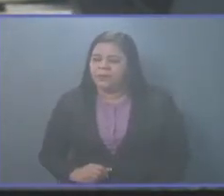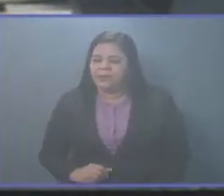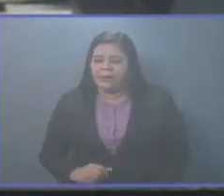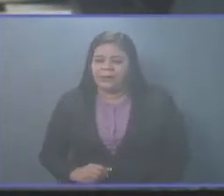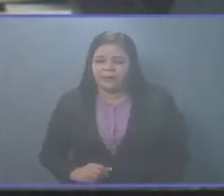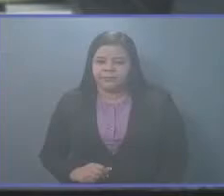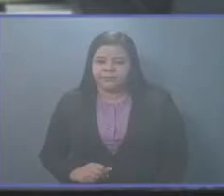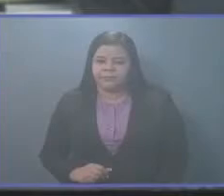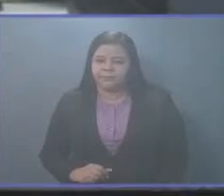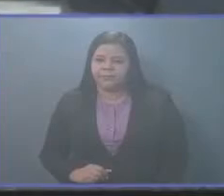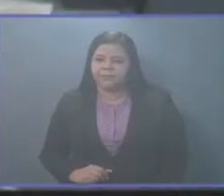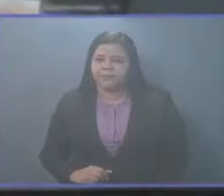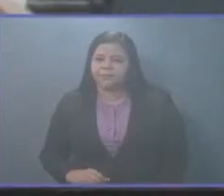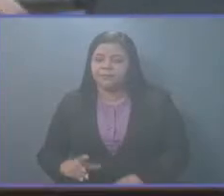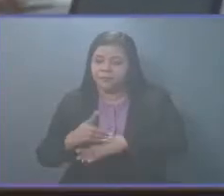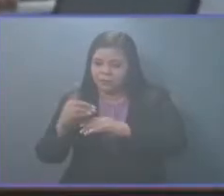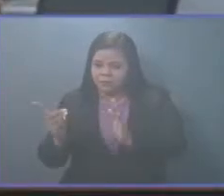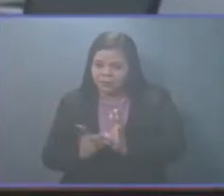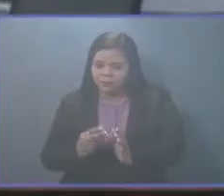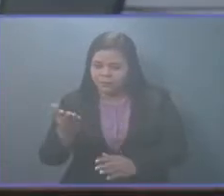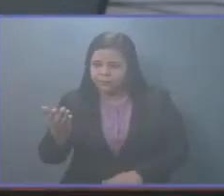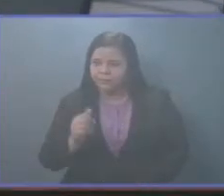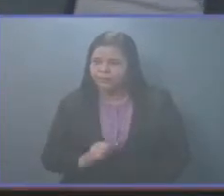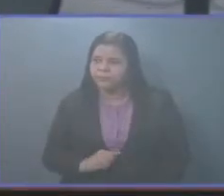Tiene la palabra, diputado Parker.